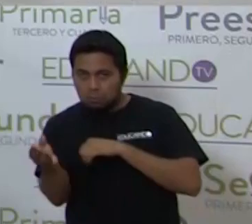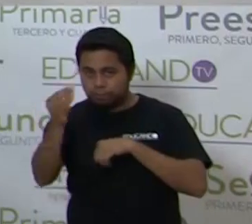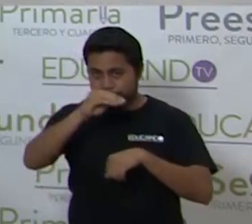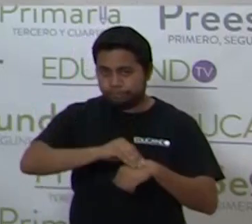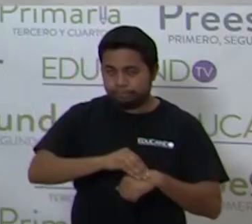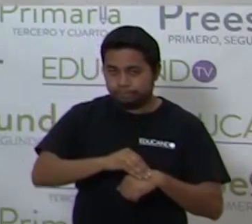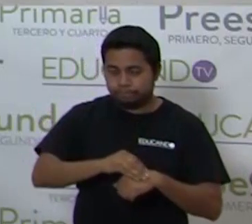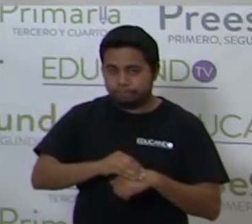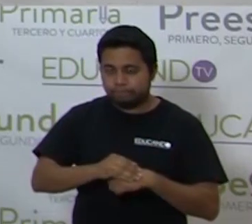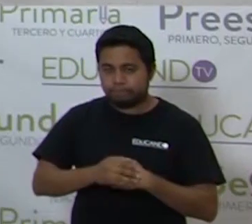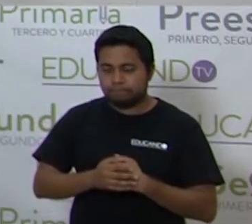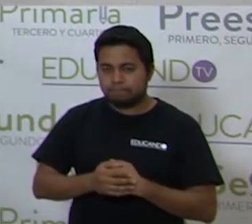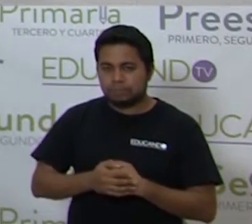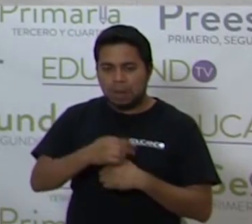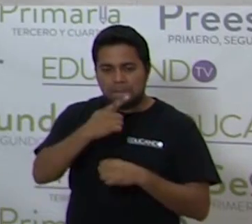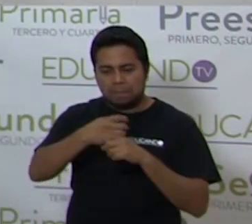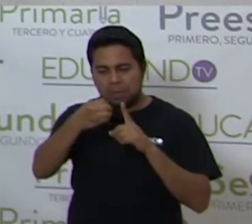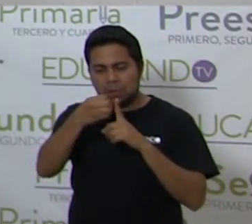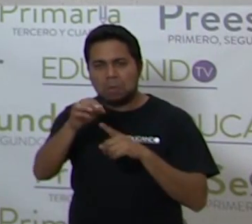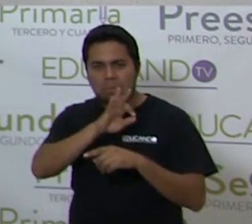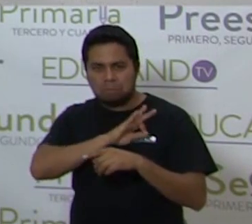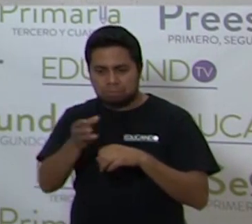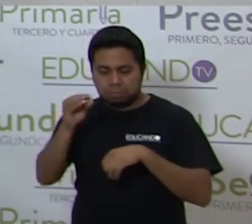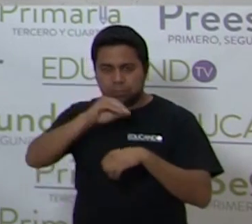esta primera oración?